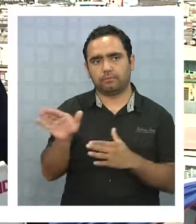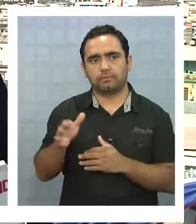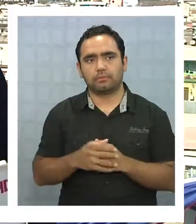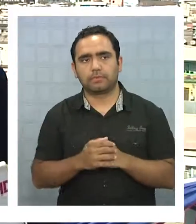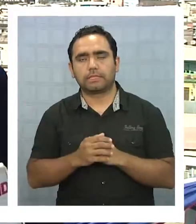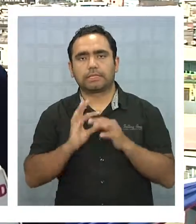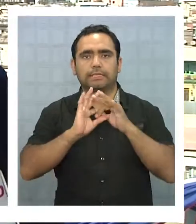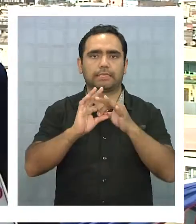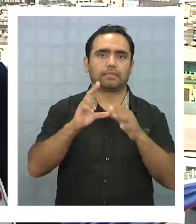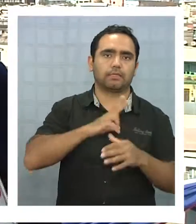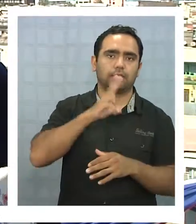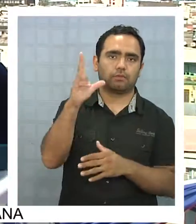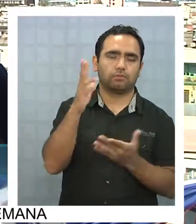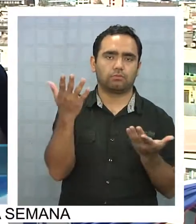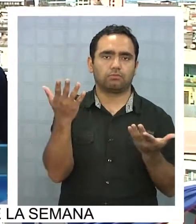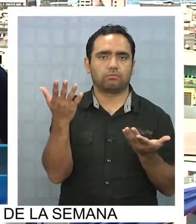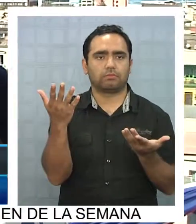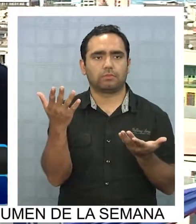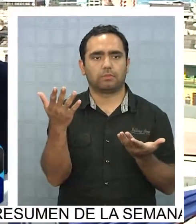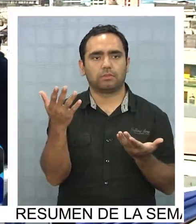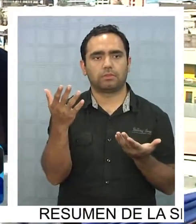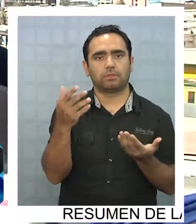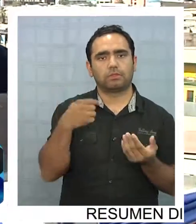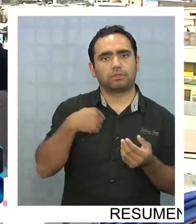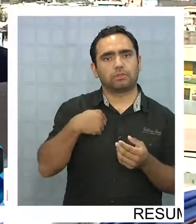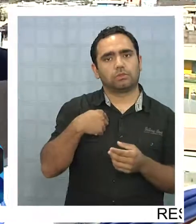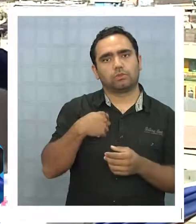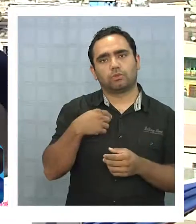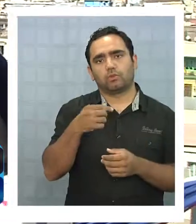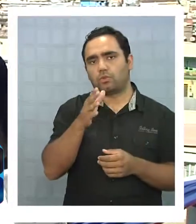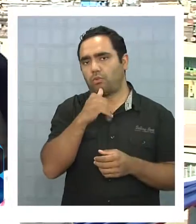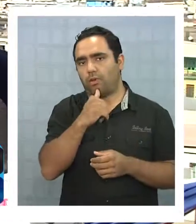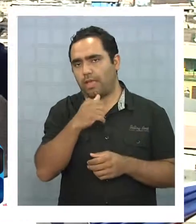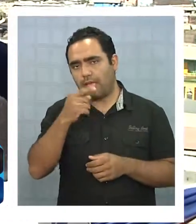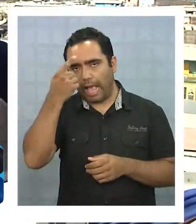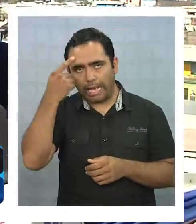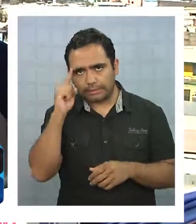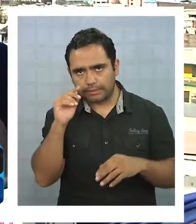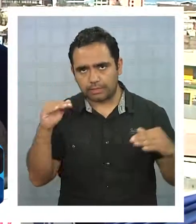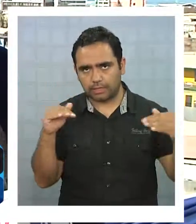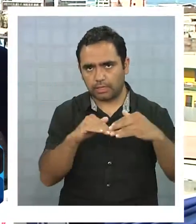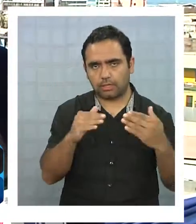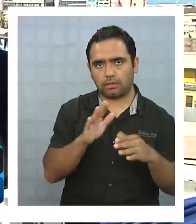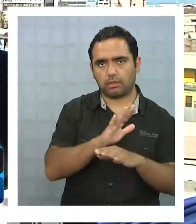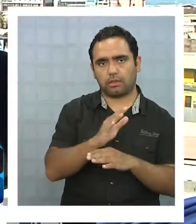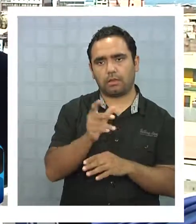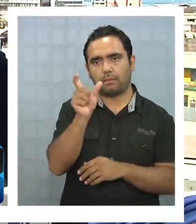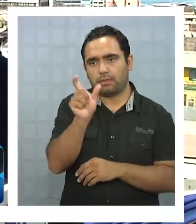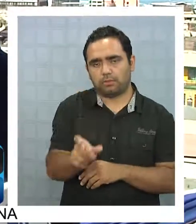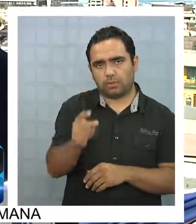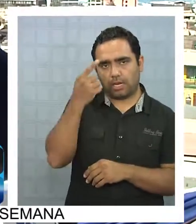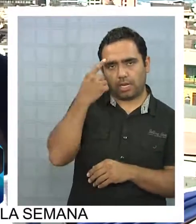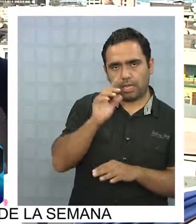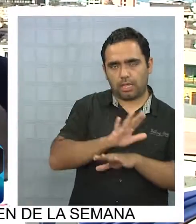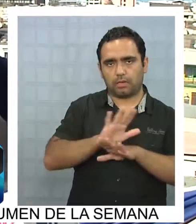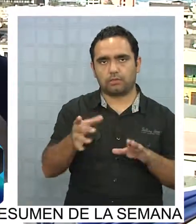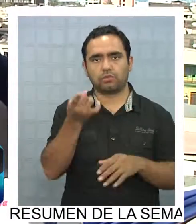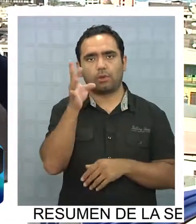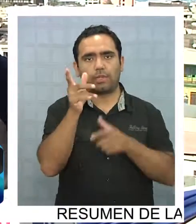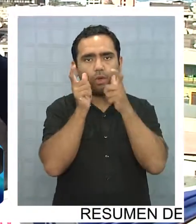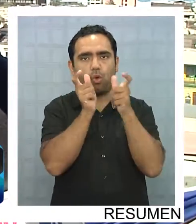Afortunadamente agradezco a Dios que no cometí ningún accidente, ninguna persona resultó herida, que fue un control